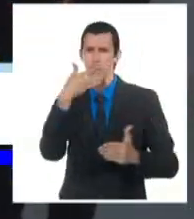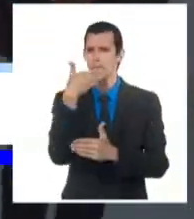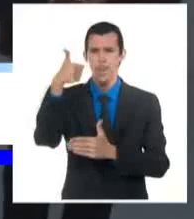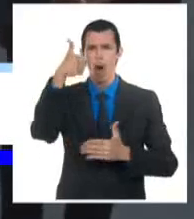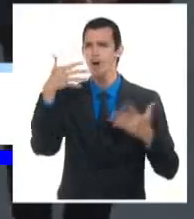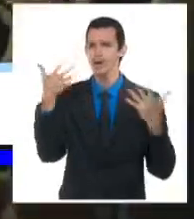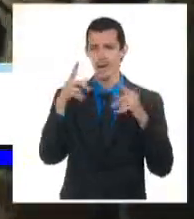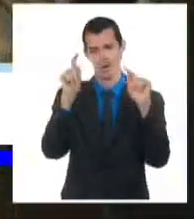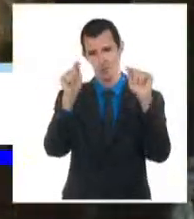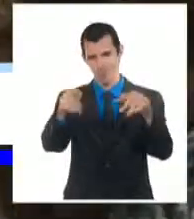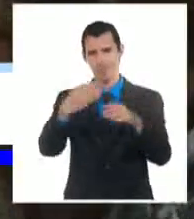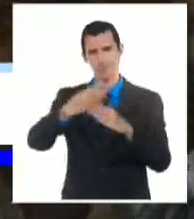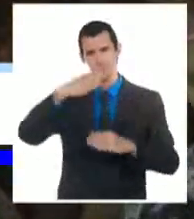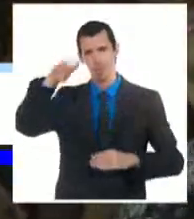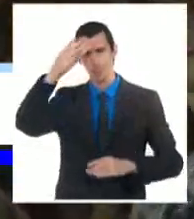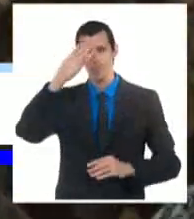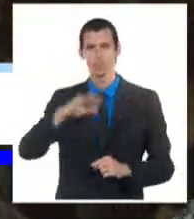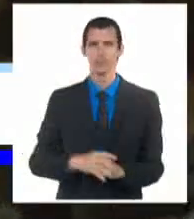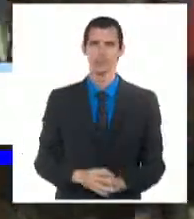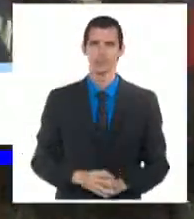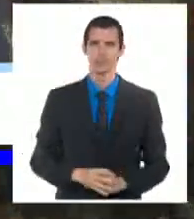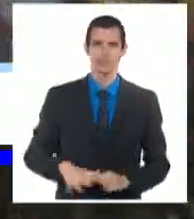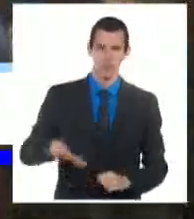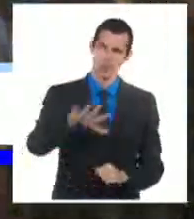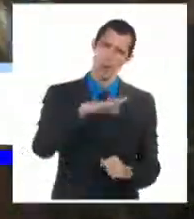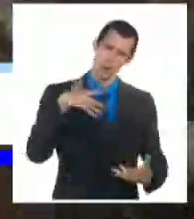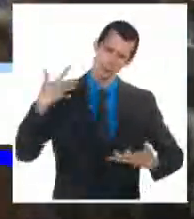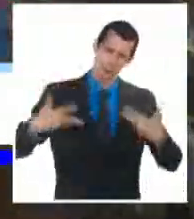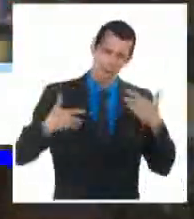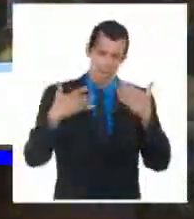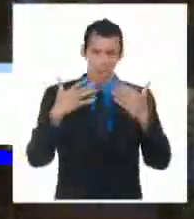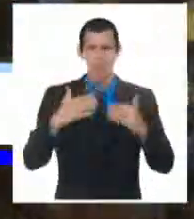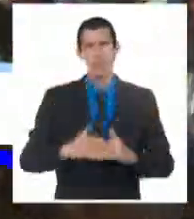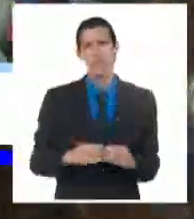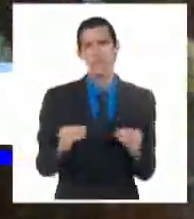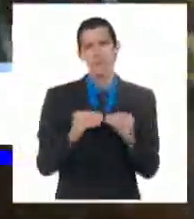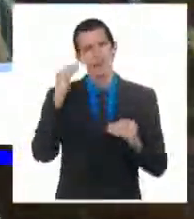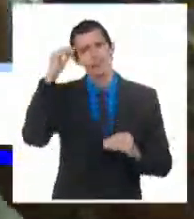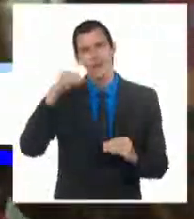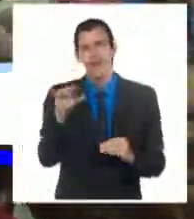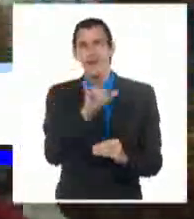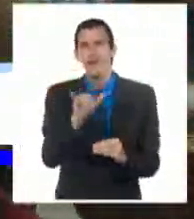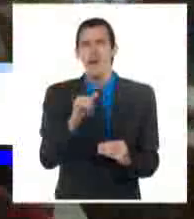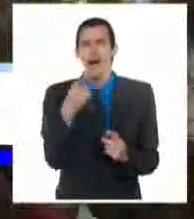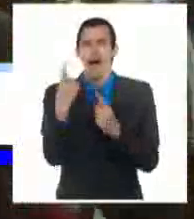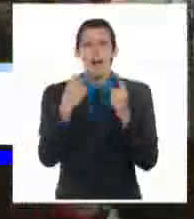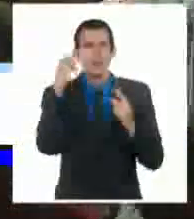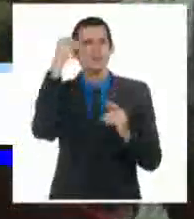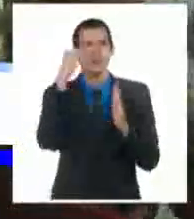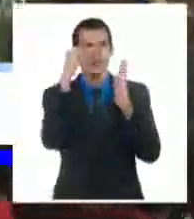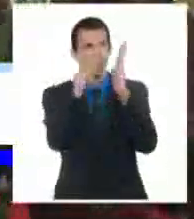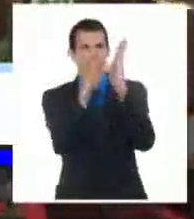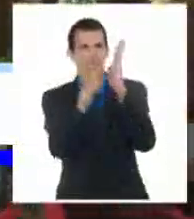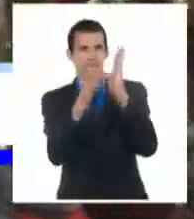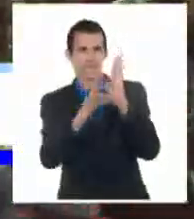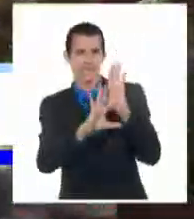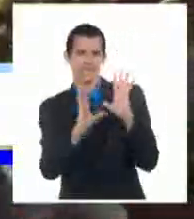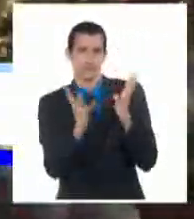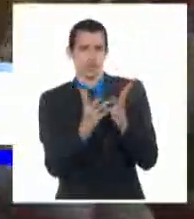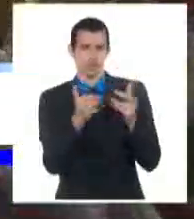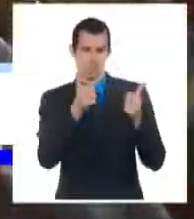Carlos Manuel de Céspedes. Es alegría de pueblo que acompaña y protagoniza cada logro alcanzado en los ámbitos